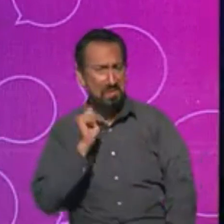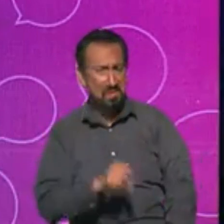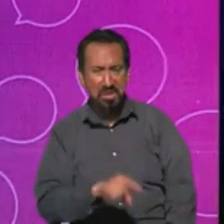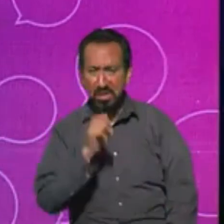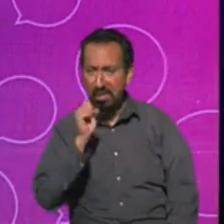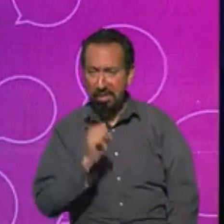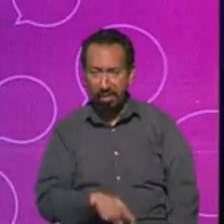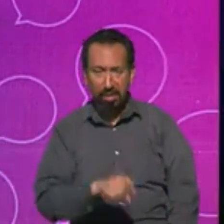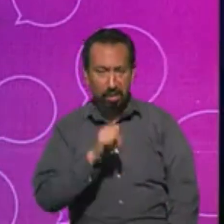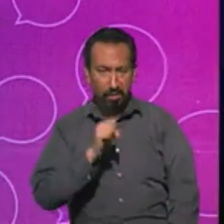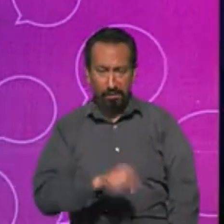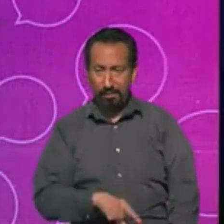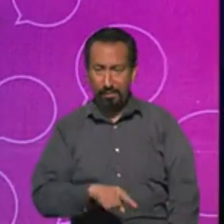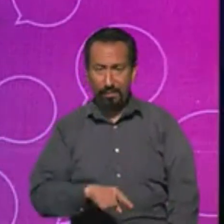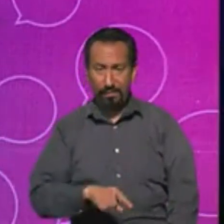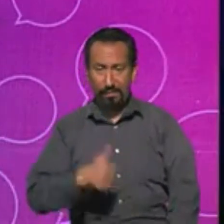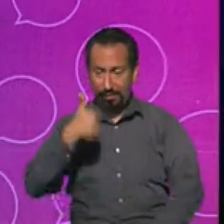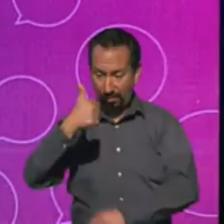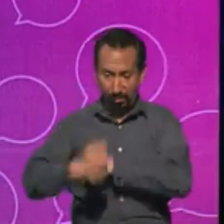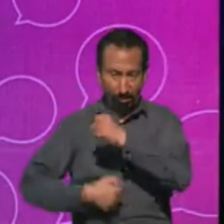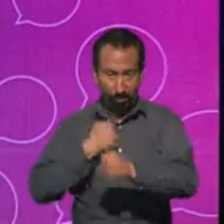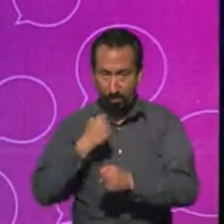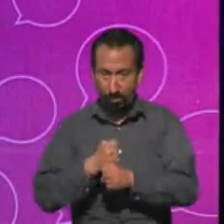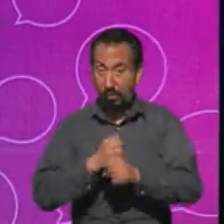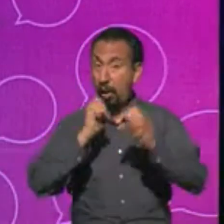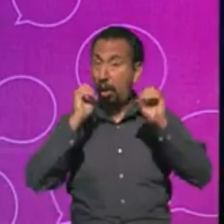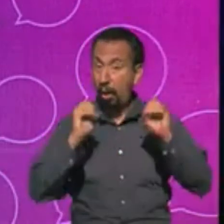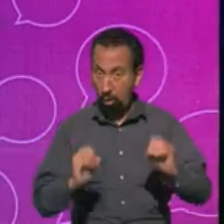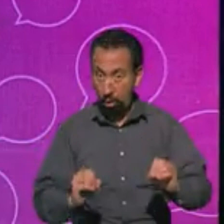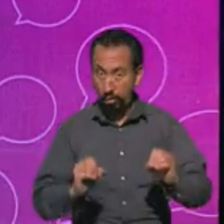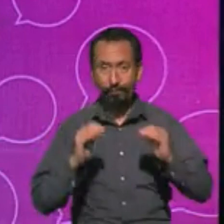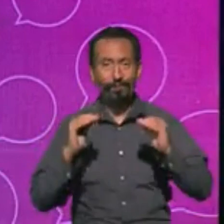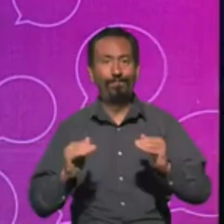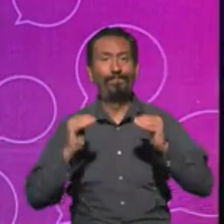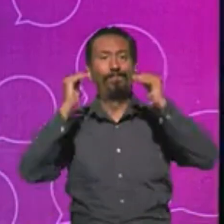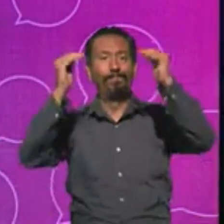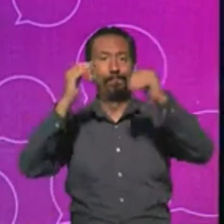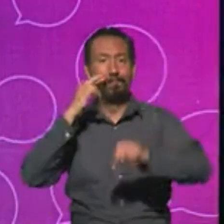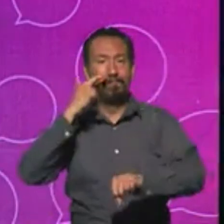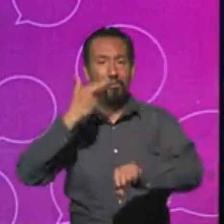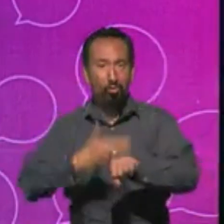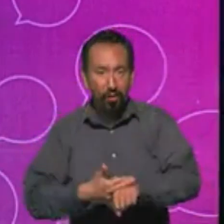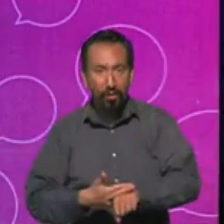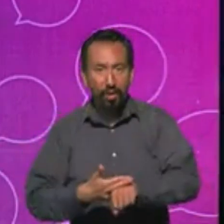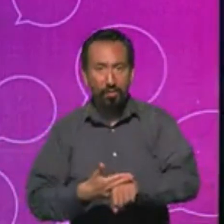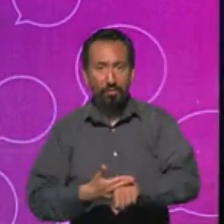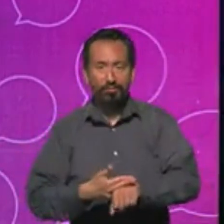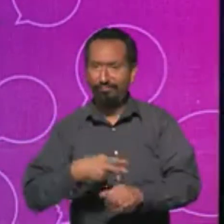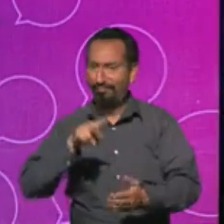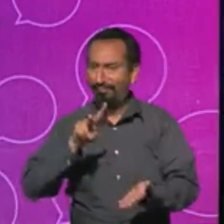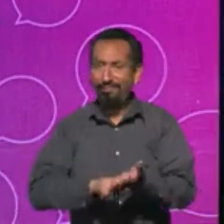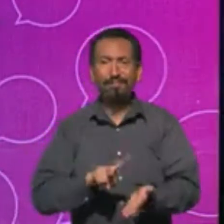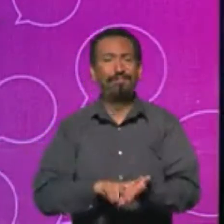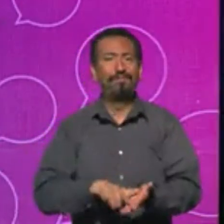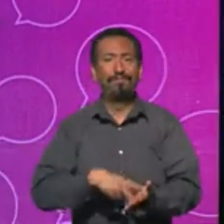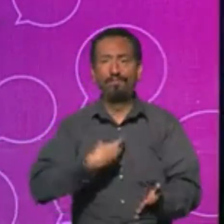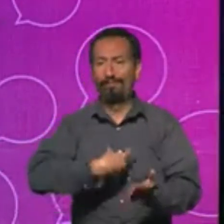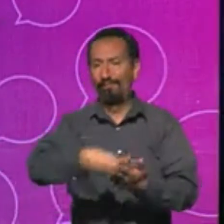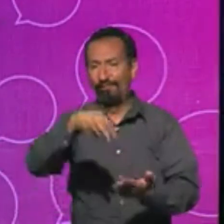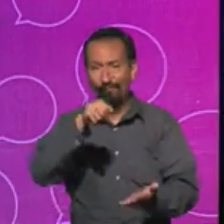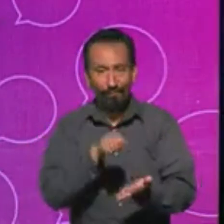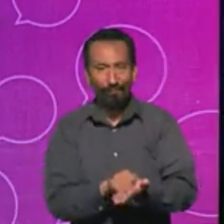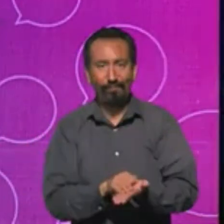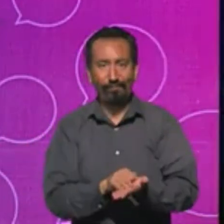inmerso en estos últimos 6 años o ver hacia adante con responsabilidad con valentía con un